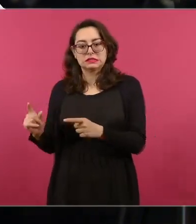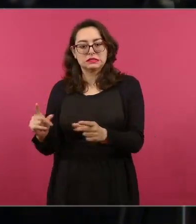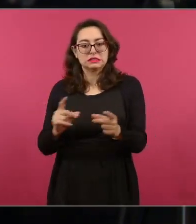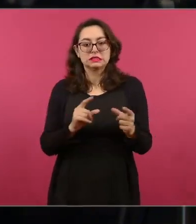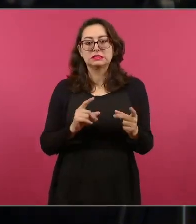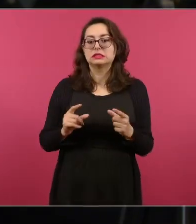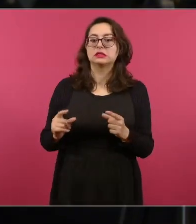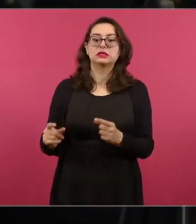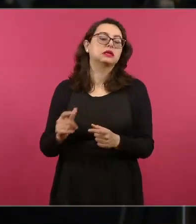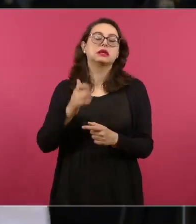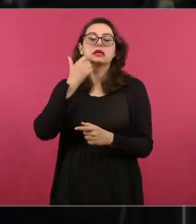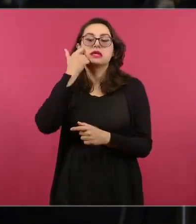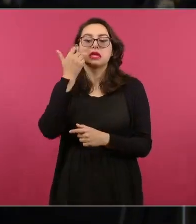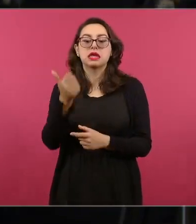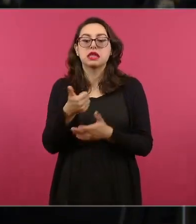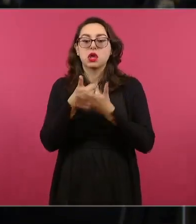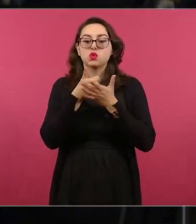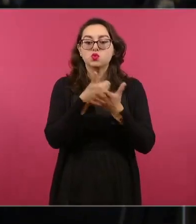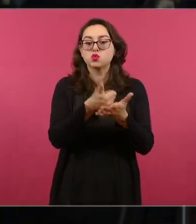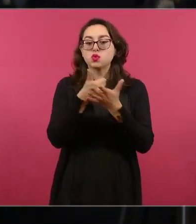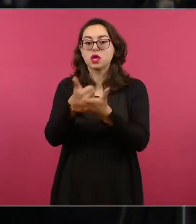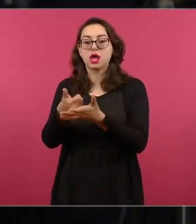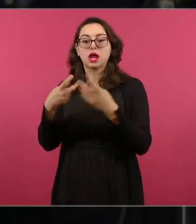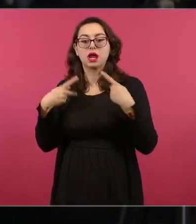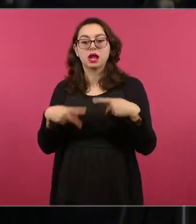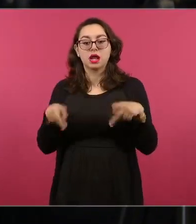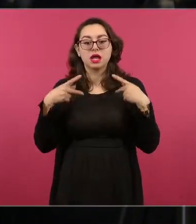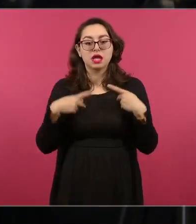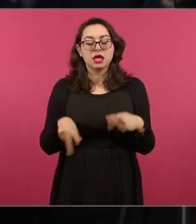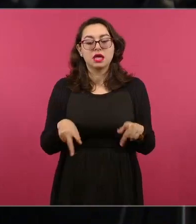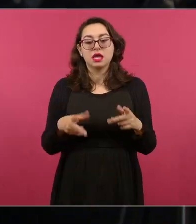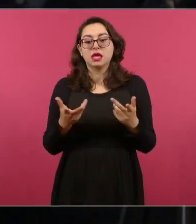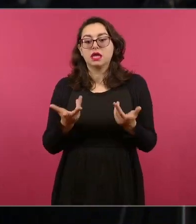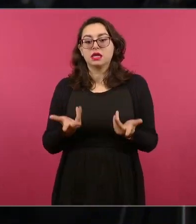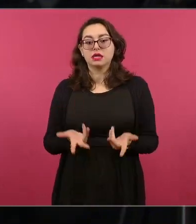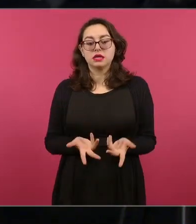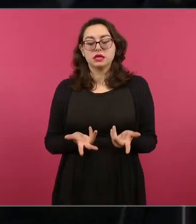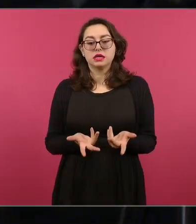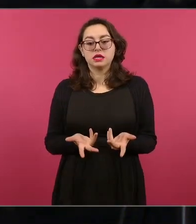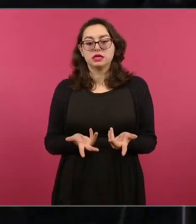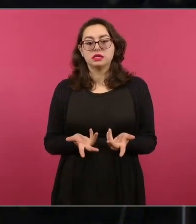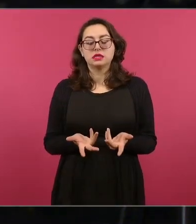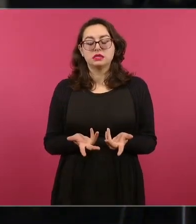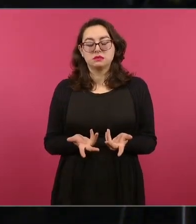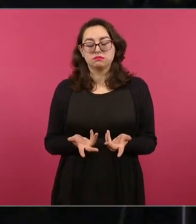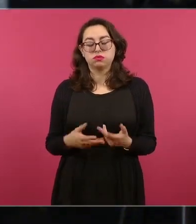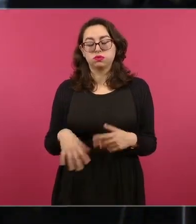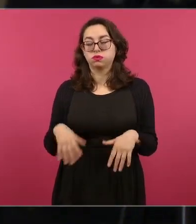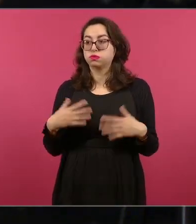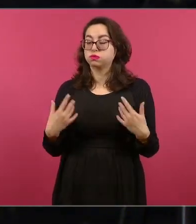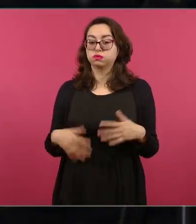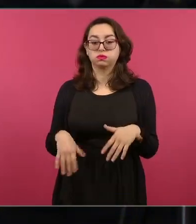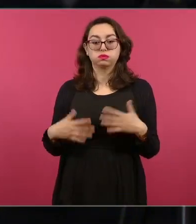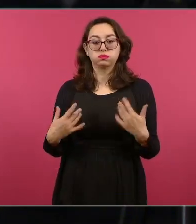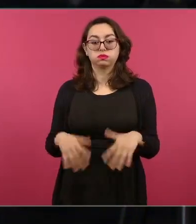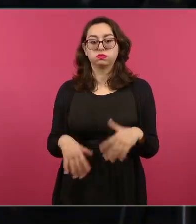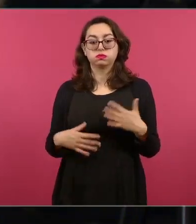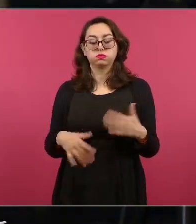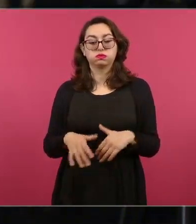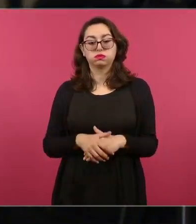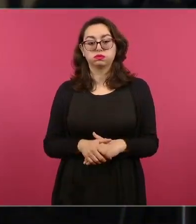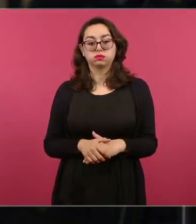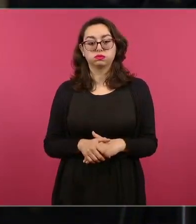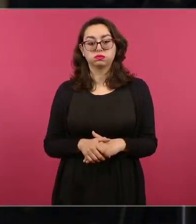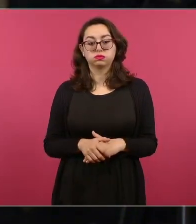ayudándolo de una manera u otra a la gente. Hay mucho que hace ese hombre, también el doctor. Y a mí